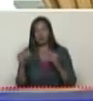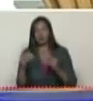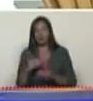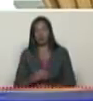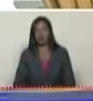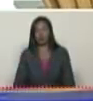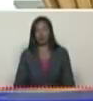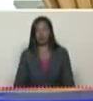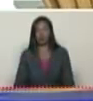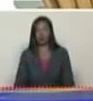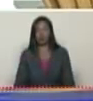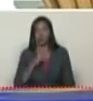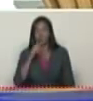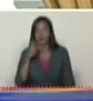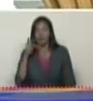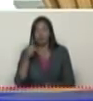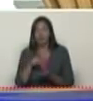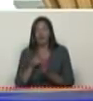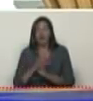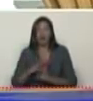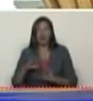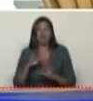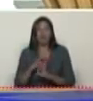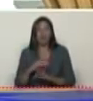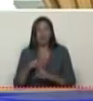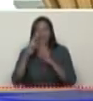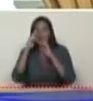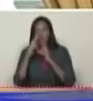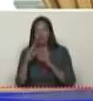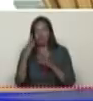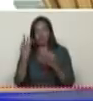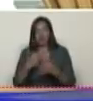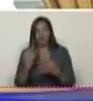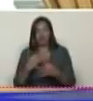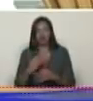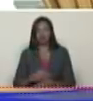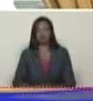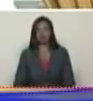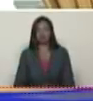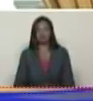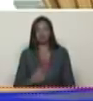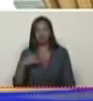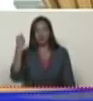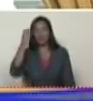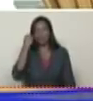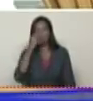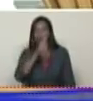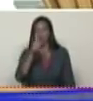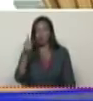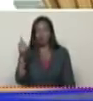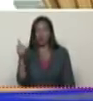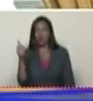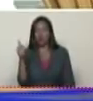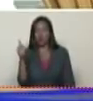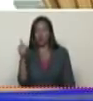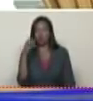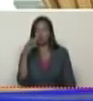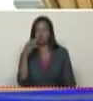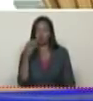no hay que partidizarlos, hay que respetarlos, pero creo que cada quien debe sacar sus propias